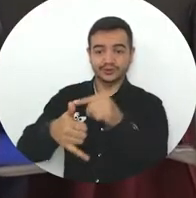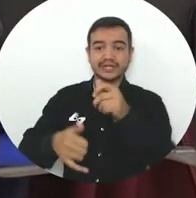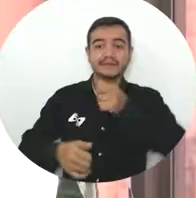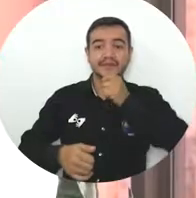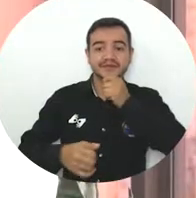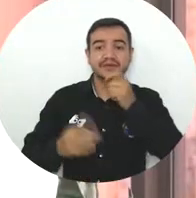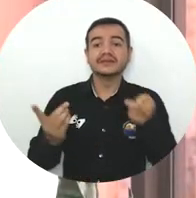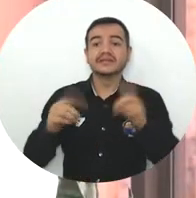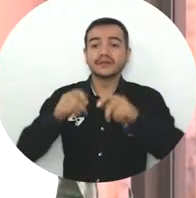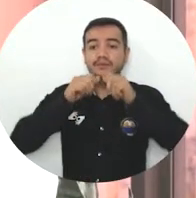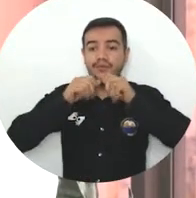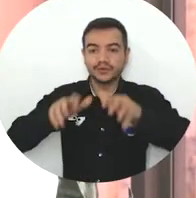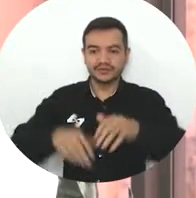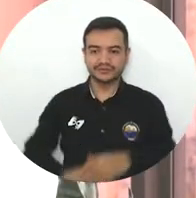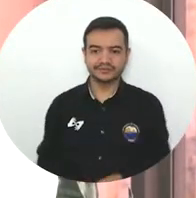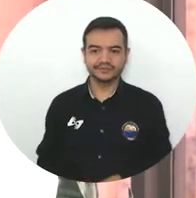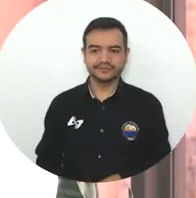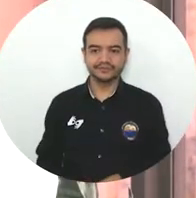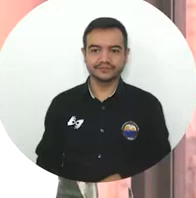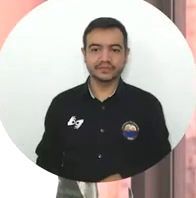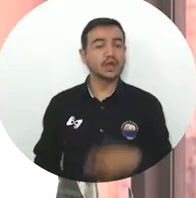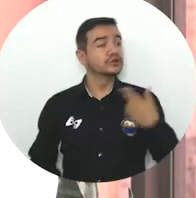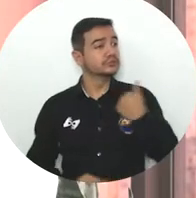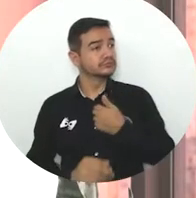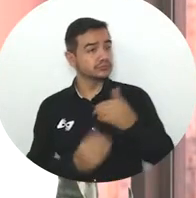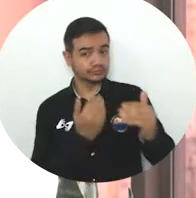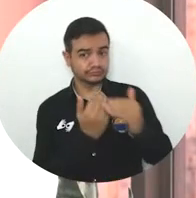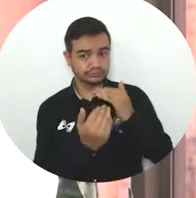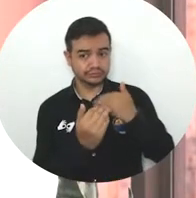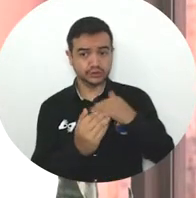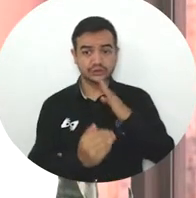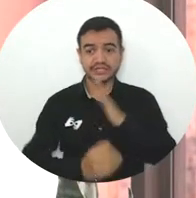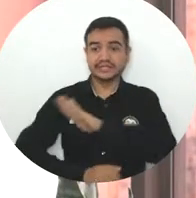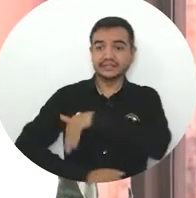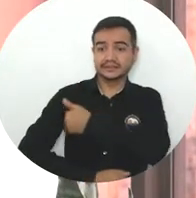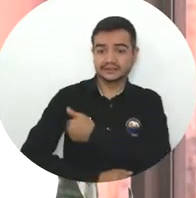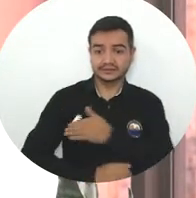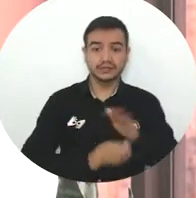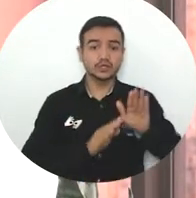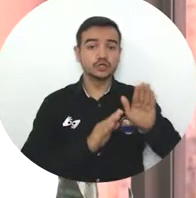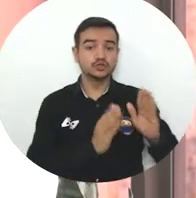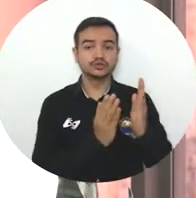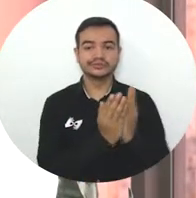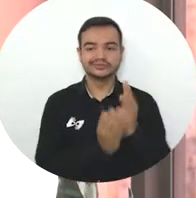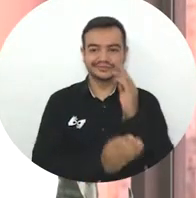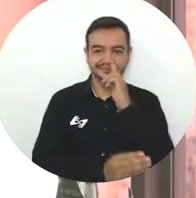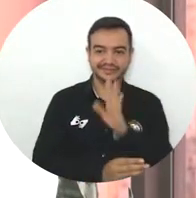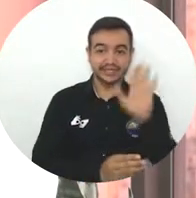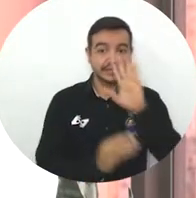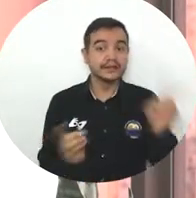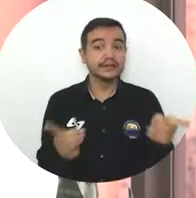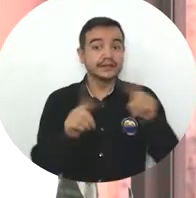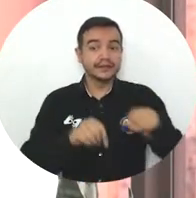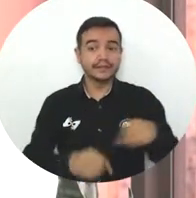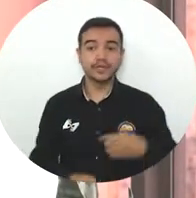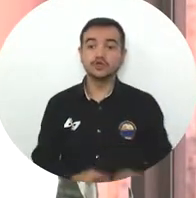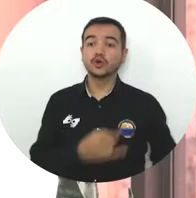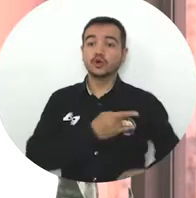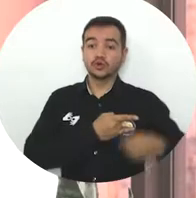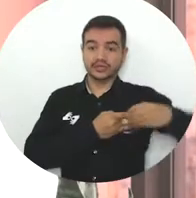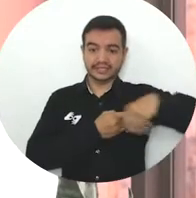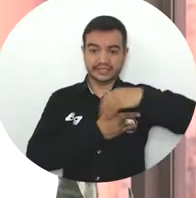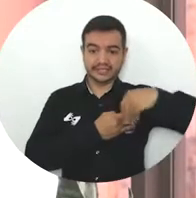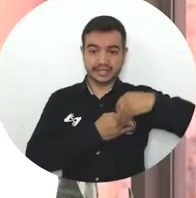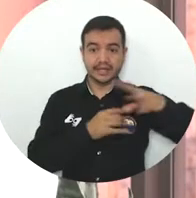reunión por organización del Ministerio de Educación y la Universidad del Atlántico, junto con delegados de la Presidencia de la